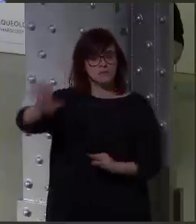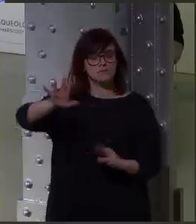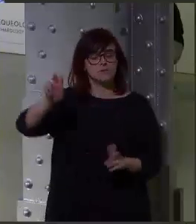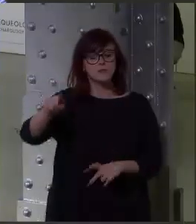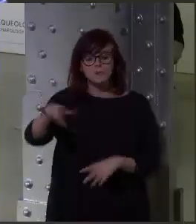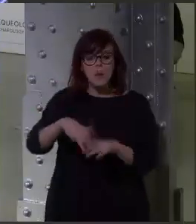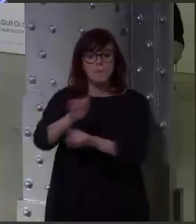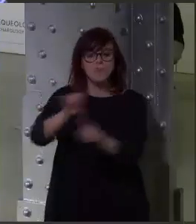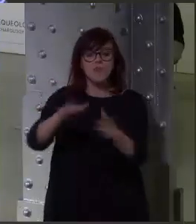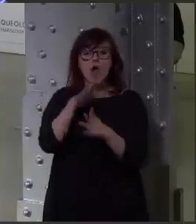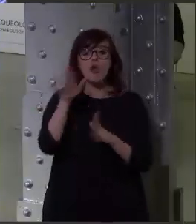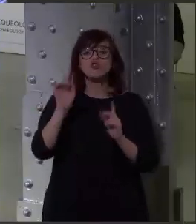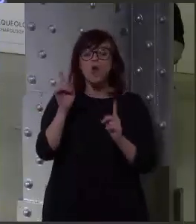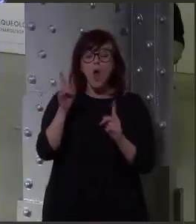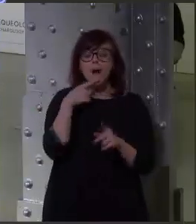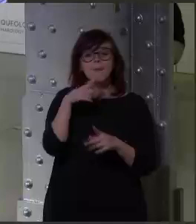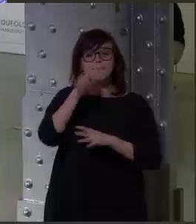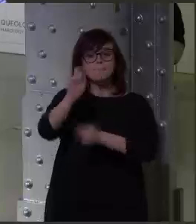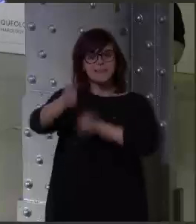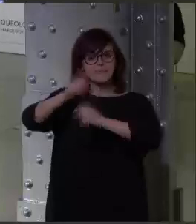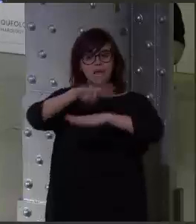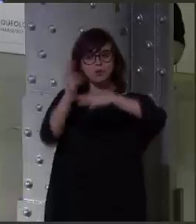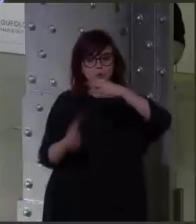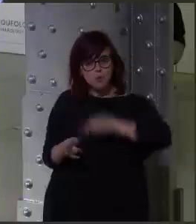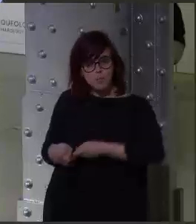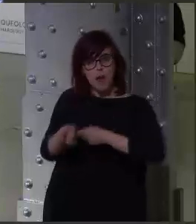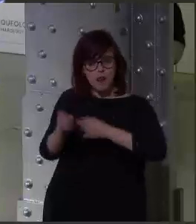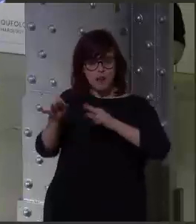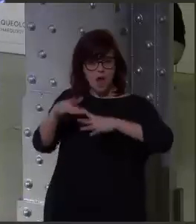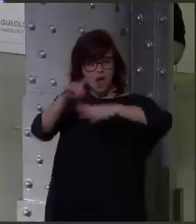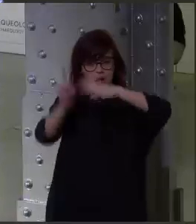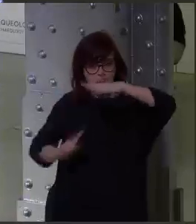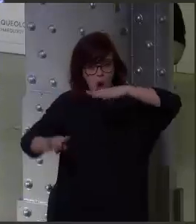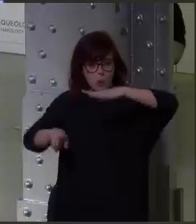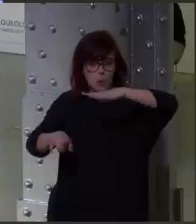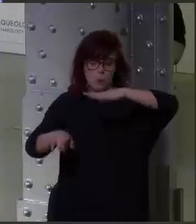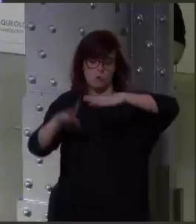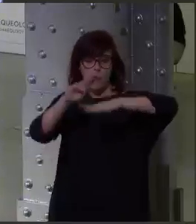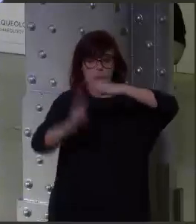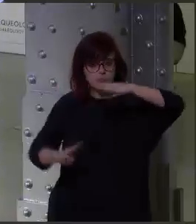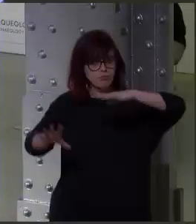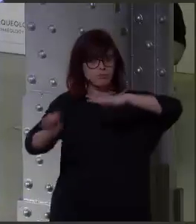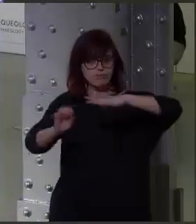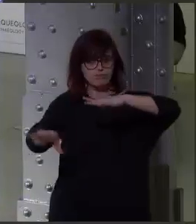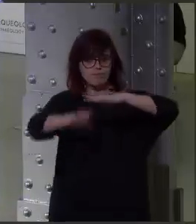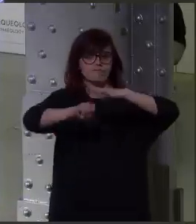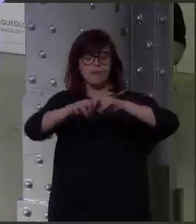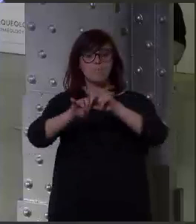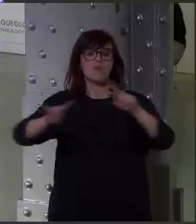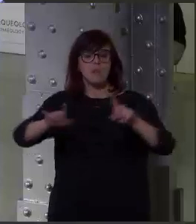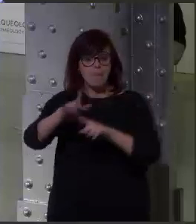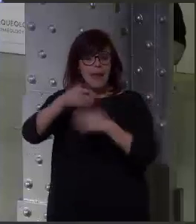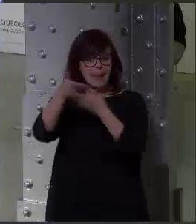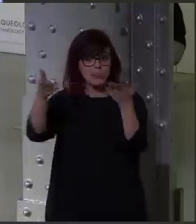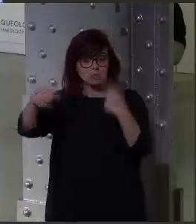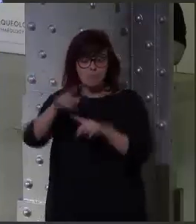único que está prohibido es la pesca submarina, solo eso. Dices, ¿y por qué la pesca submarina? Y todo lo demás sigue igual.